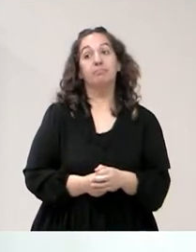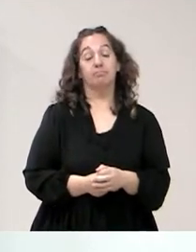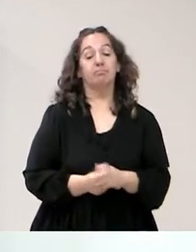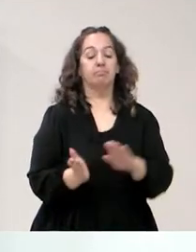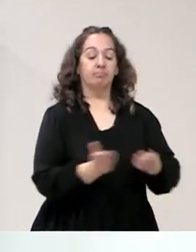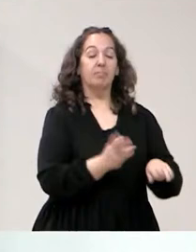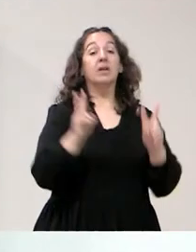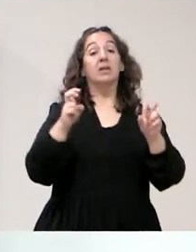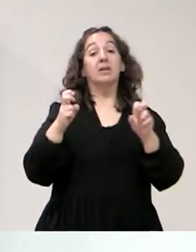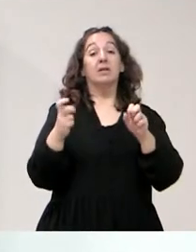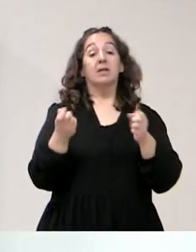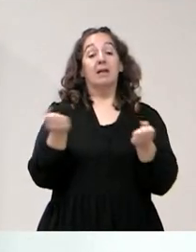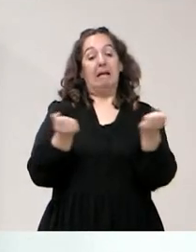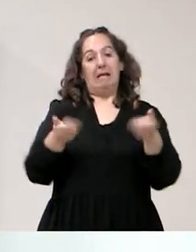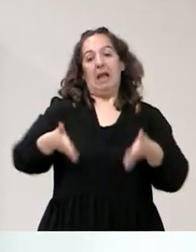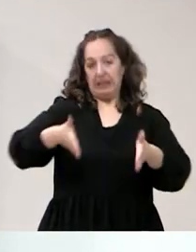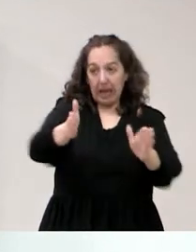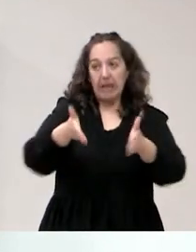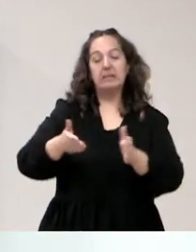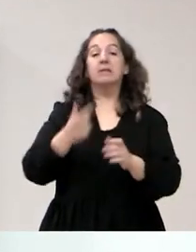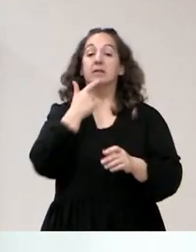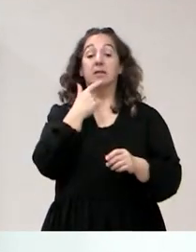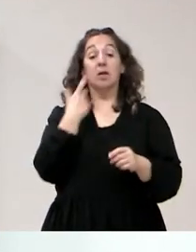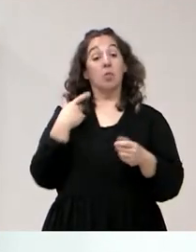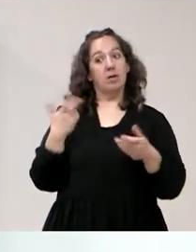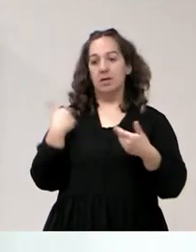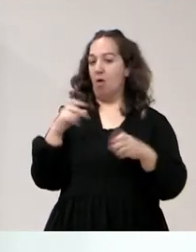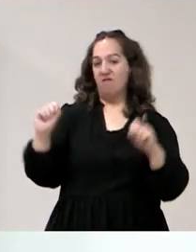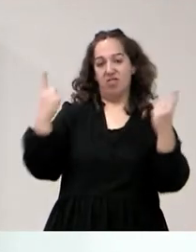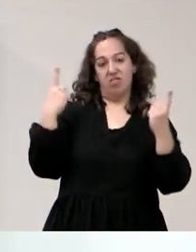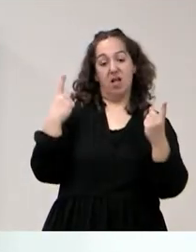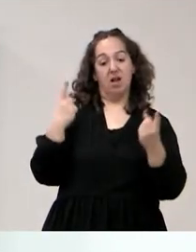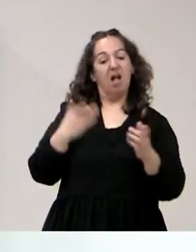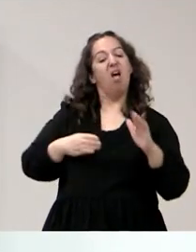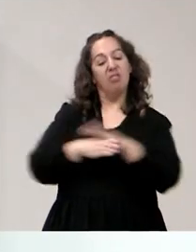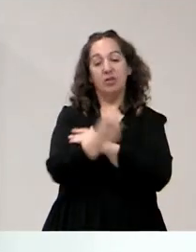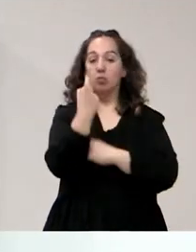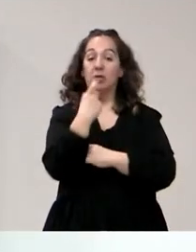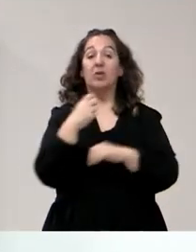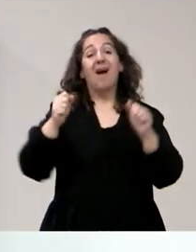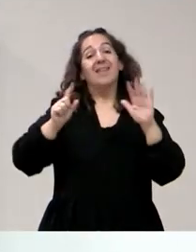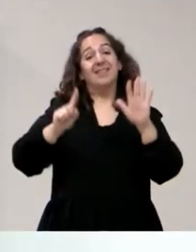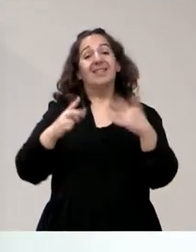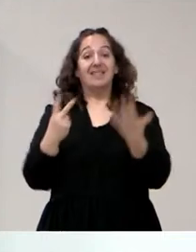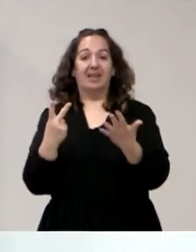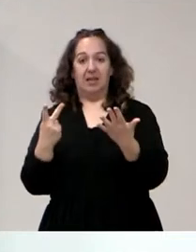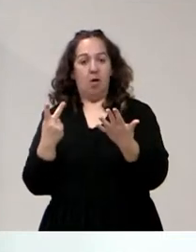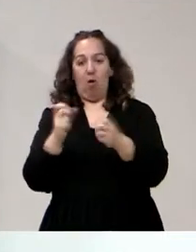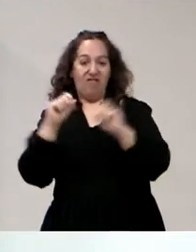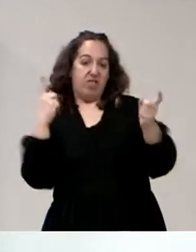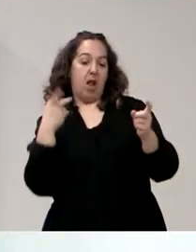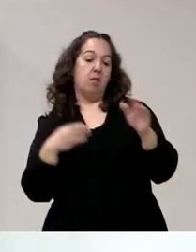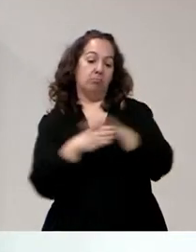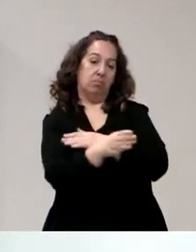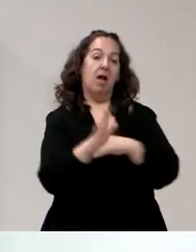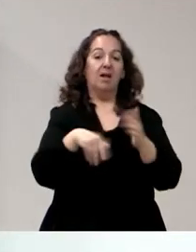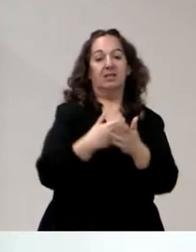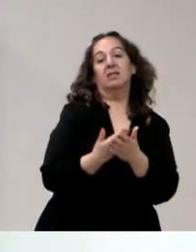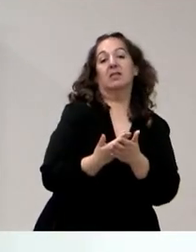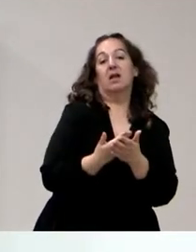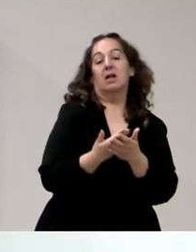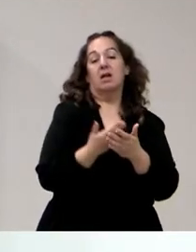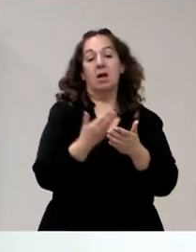en materia de carreteras después de poner en servicio el acceso directo al puerto desde la a67 seguimos aumentando la capacidad de esta